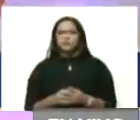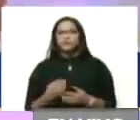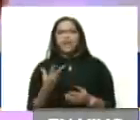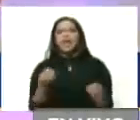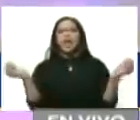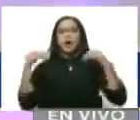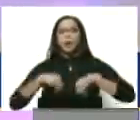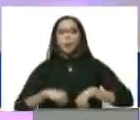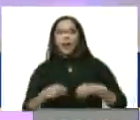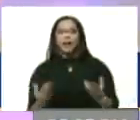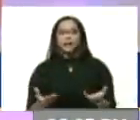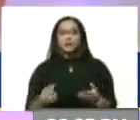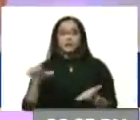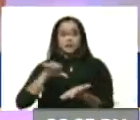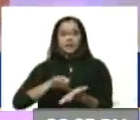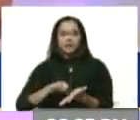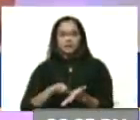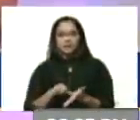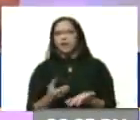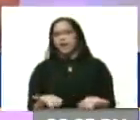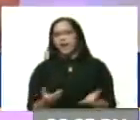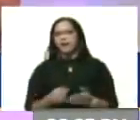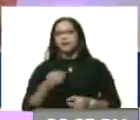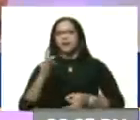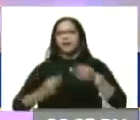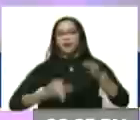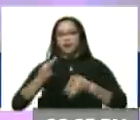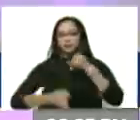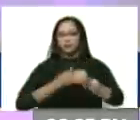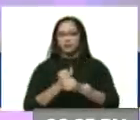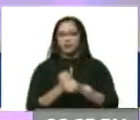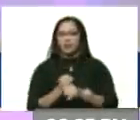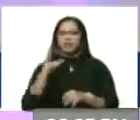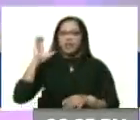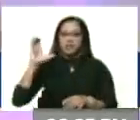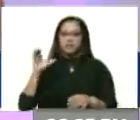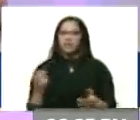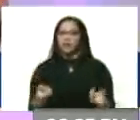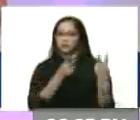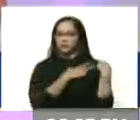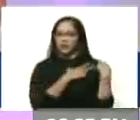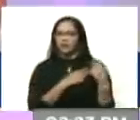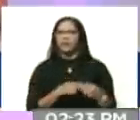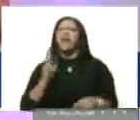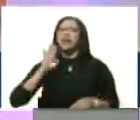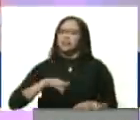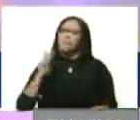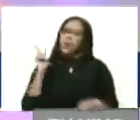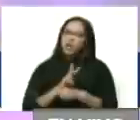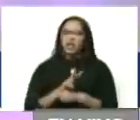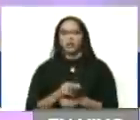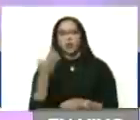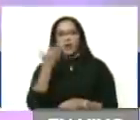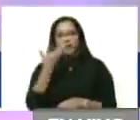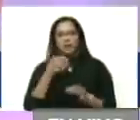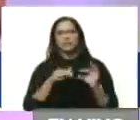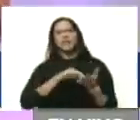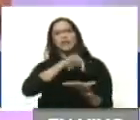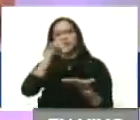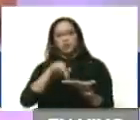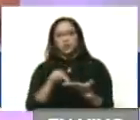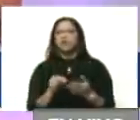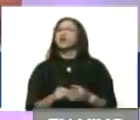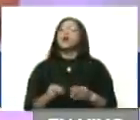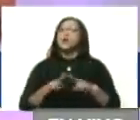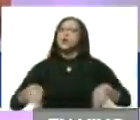el acuerdo sede entre la Corte Penal Internacional y el Estado anfitrión, están violentando la Carta de las Naciones Unidas,